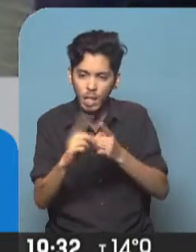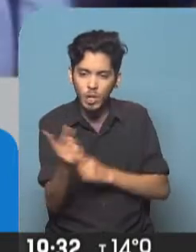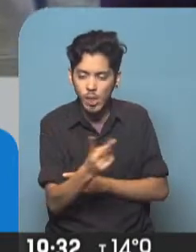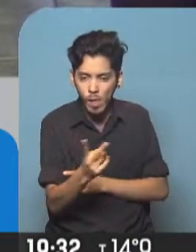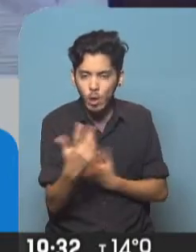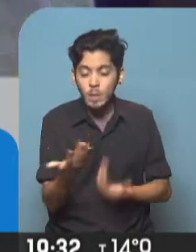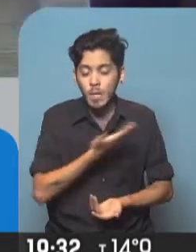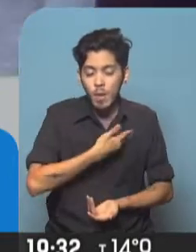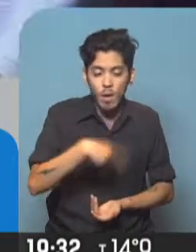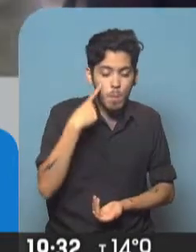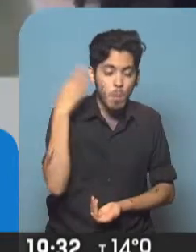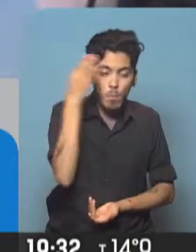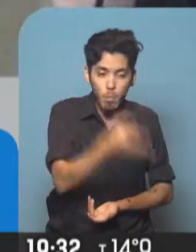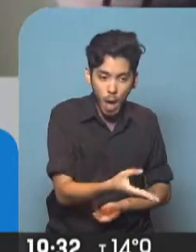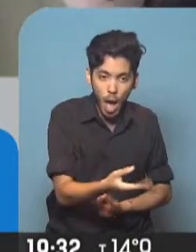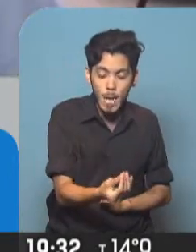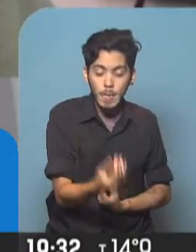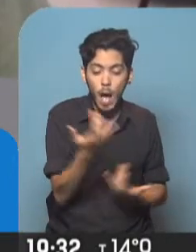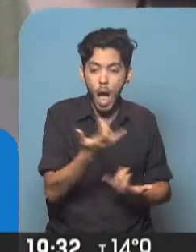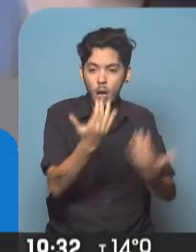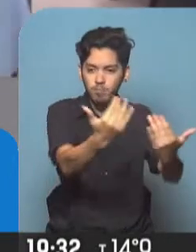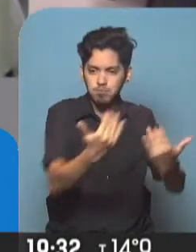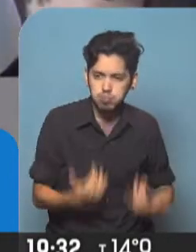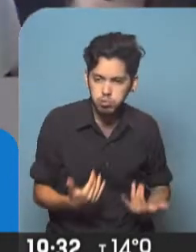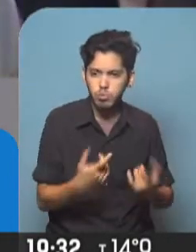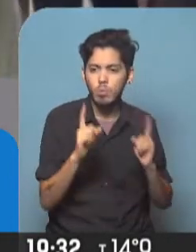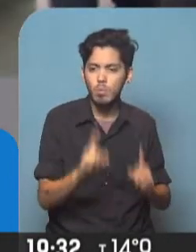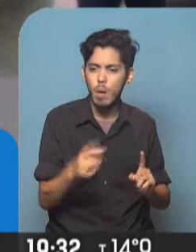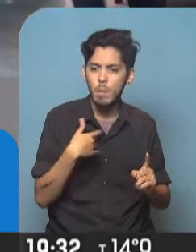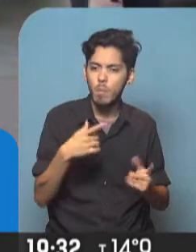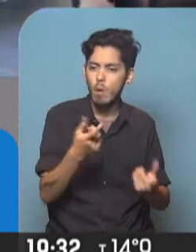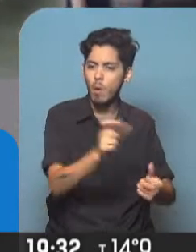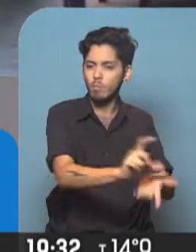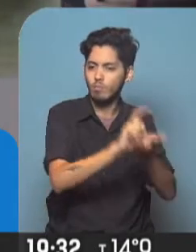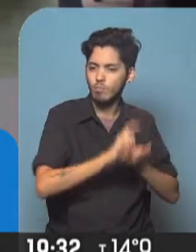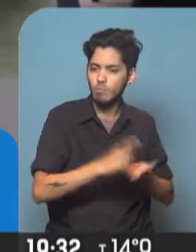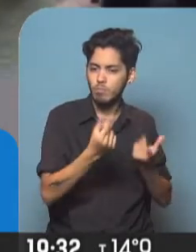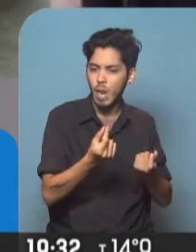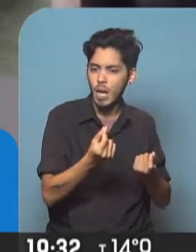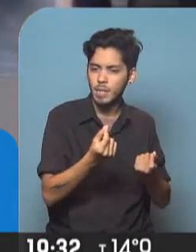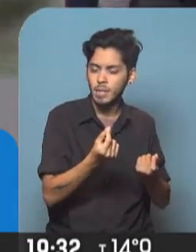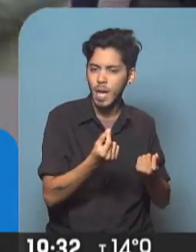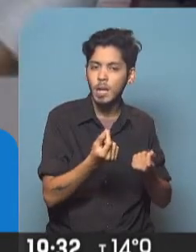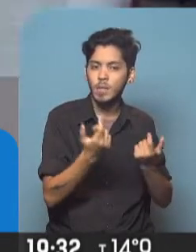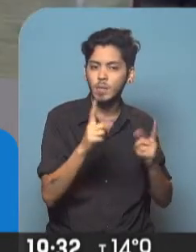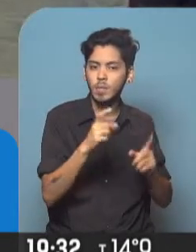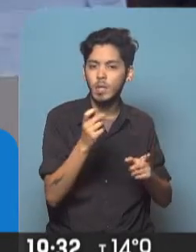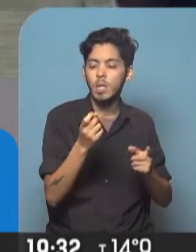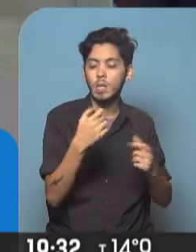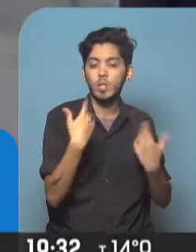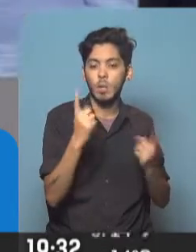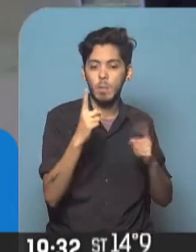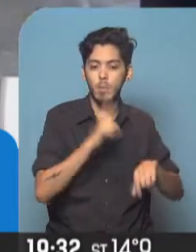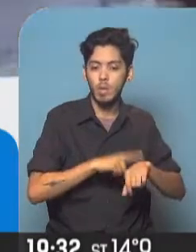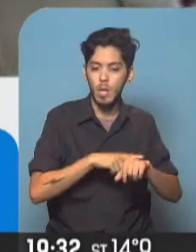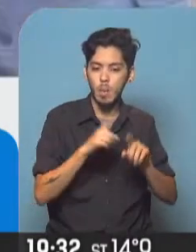fondo, decía, porque hubo una caída de ingresos dentro de Argentina y ocurren las dos cosas simultáneamente